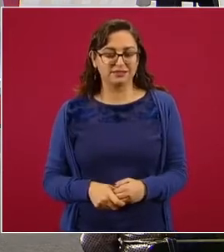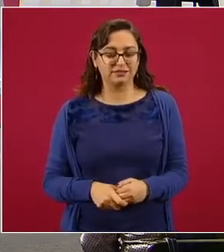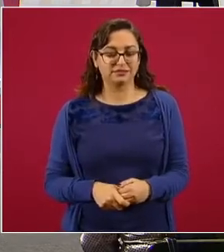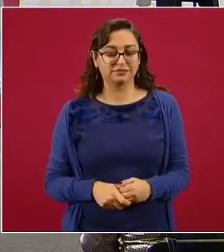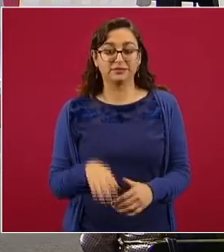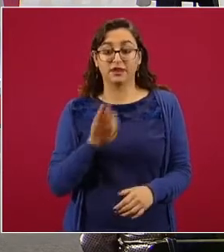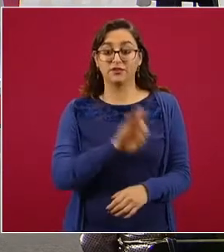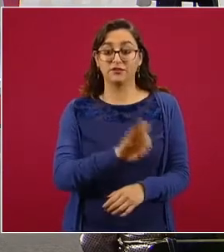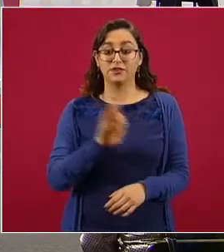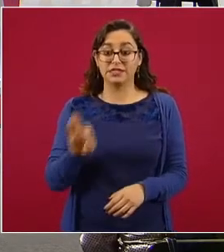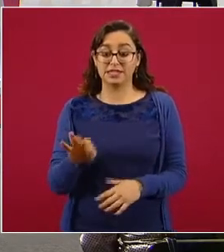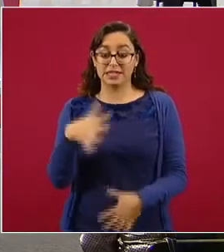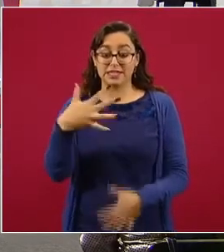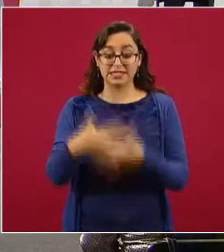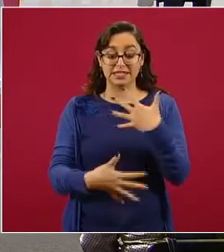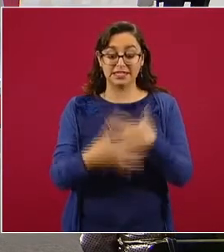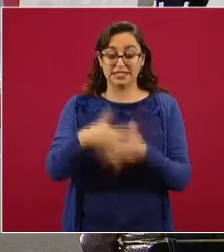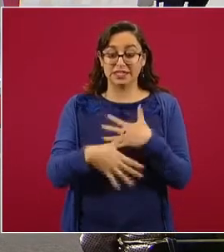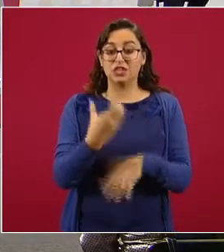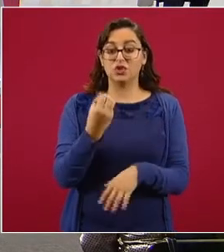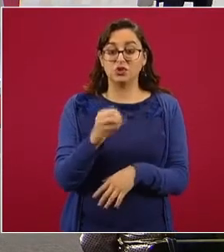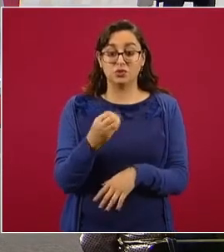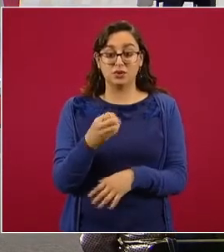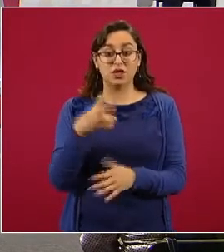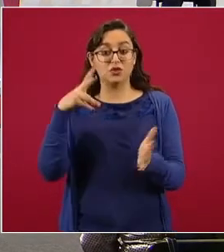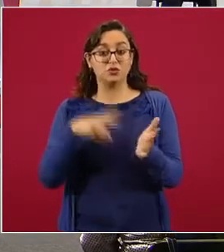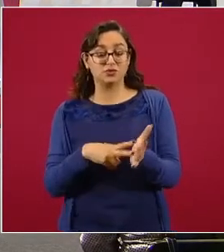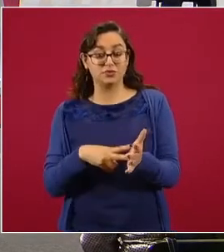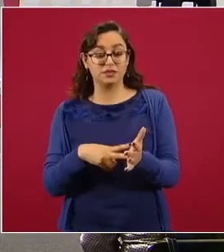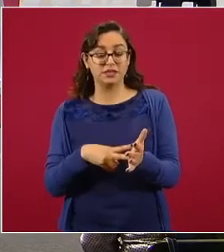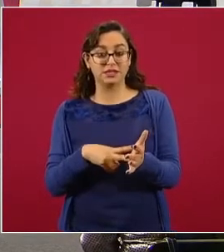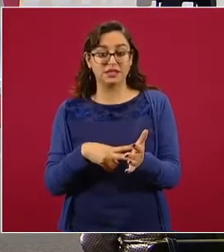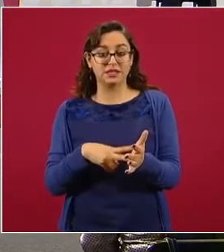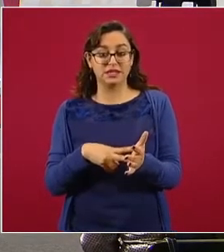de fecha 15 de octubre de 19,